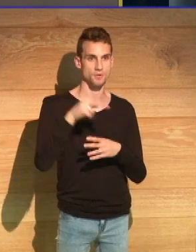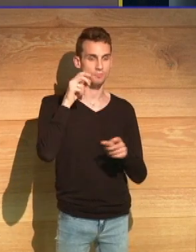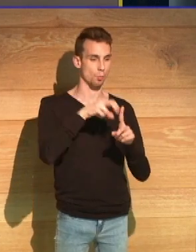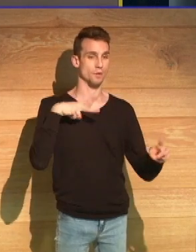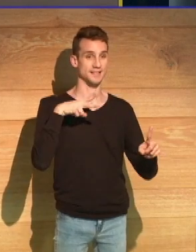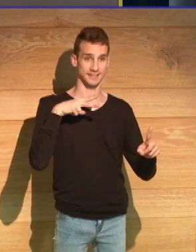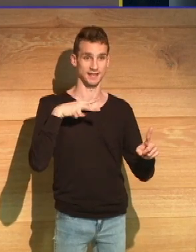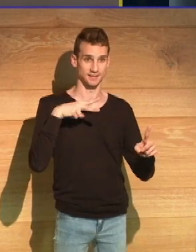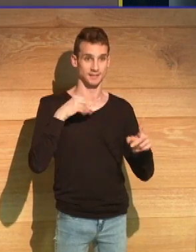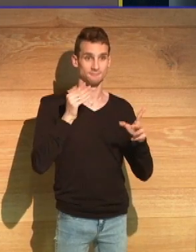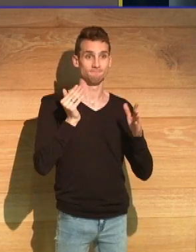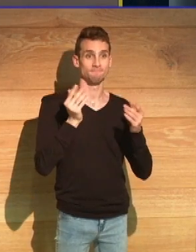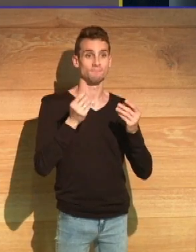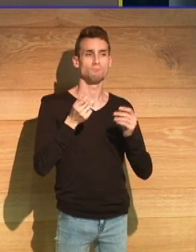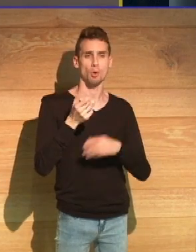más